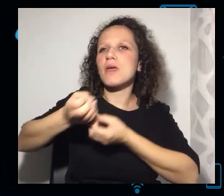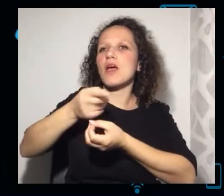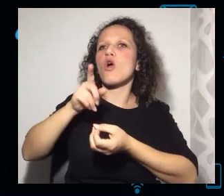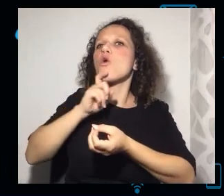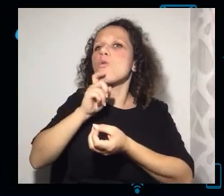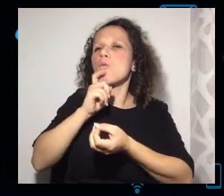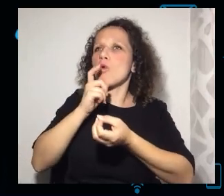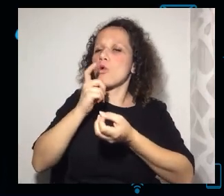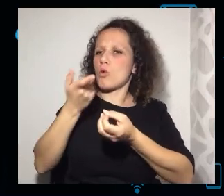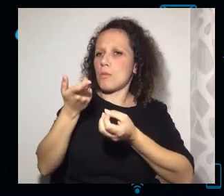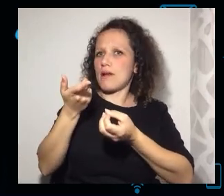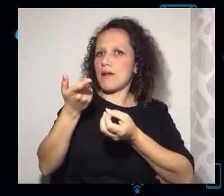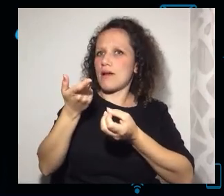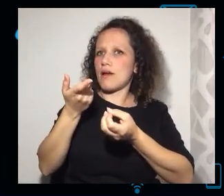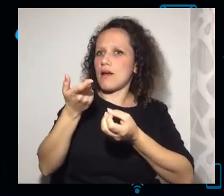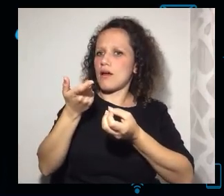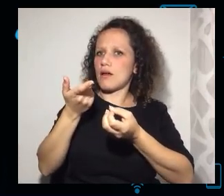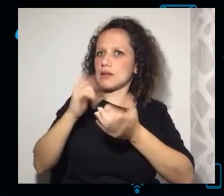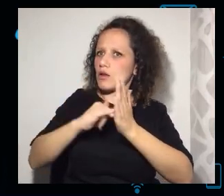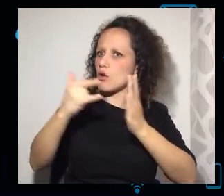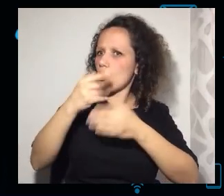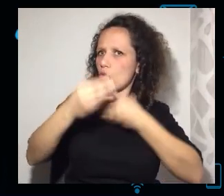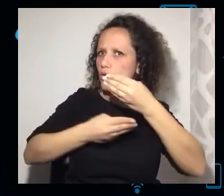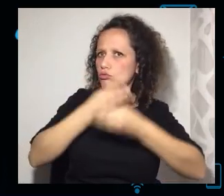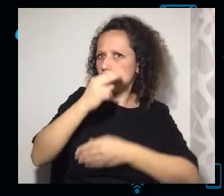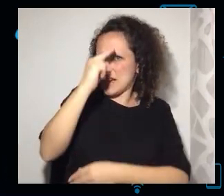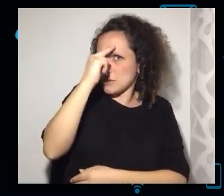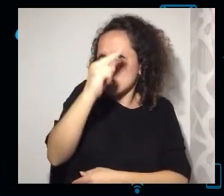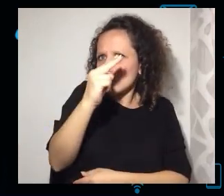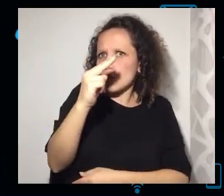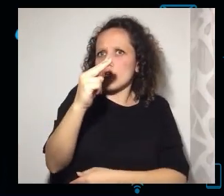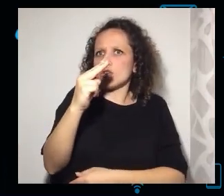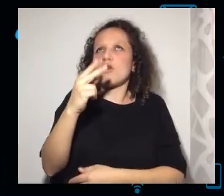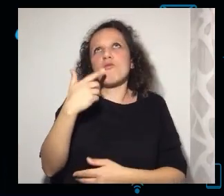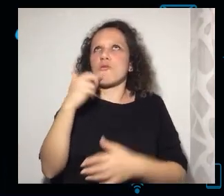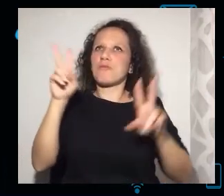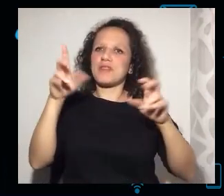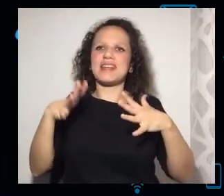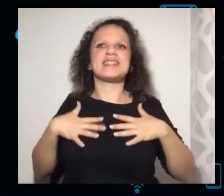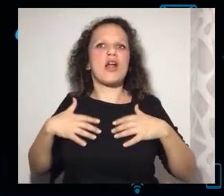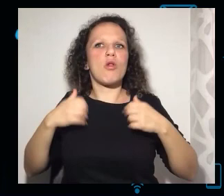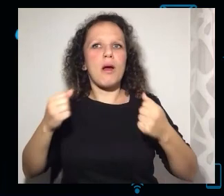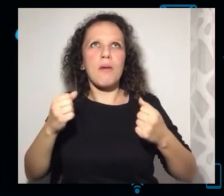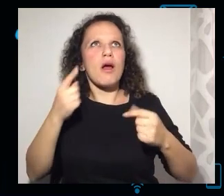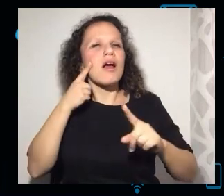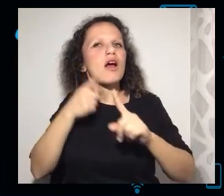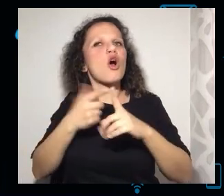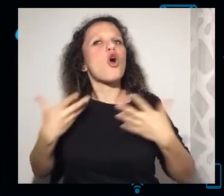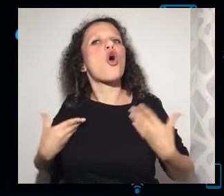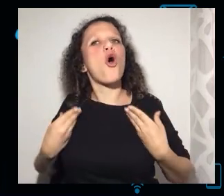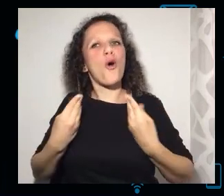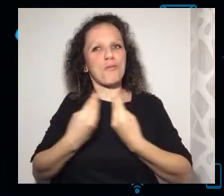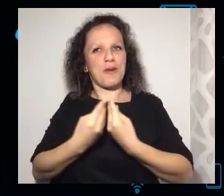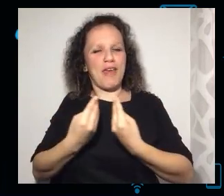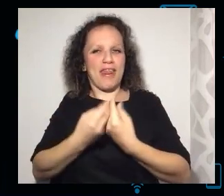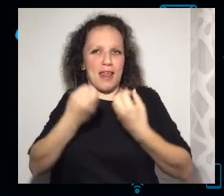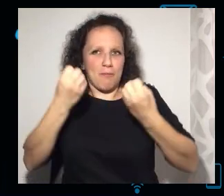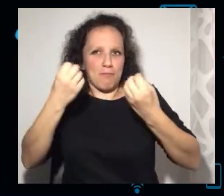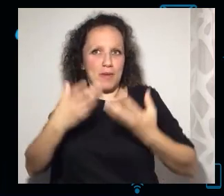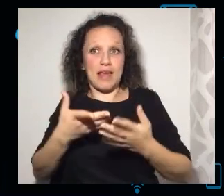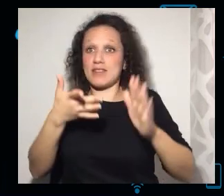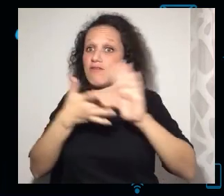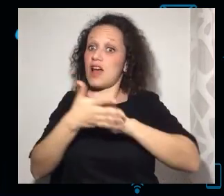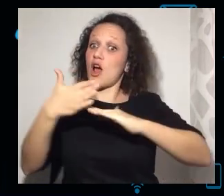ese uso respetuoso no se usó a favor de la convivencia que debe estar en la base de la